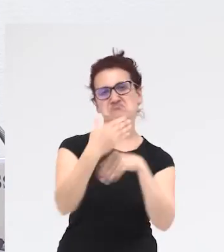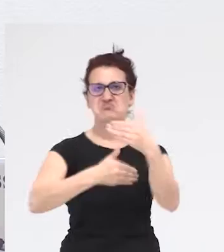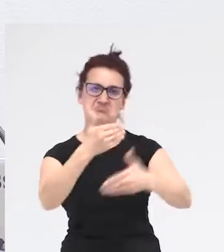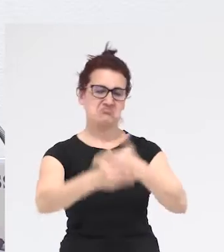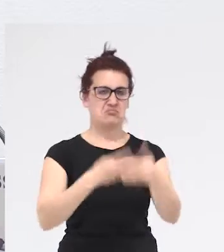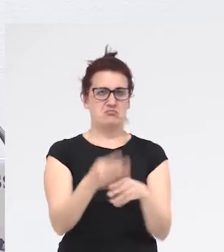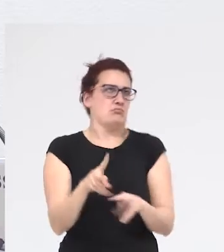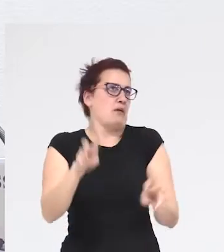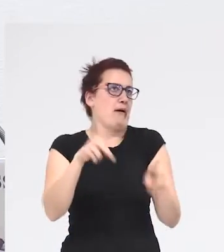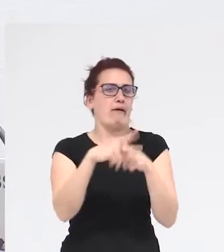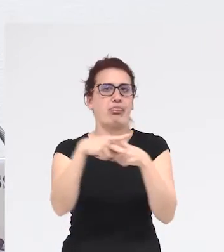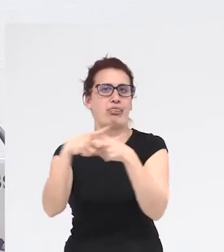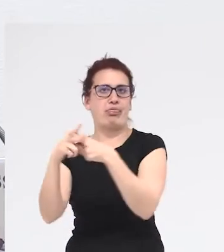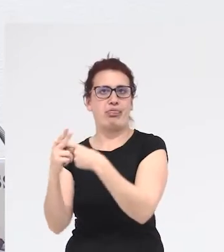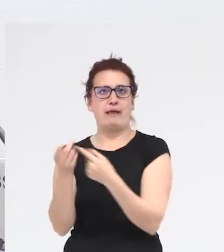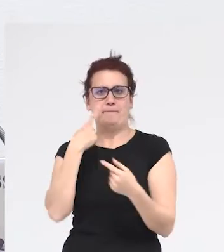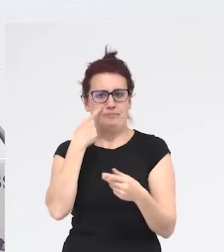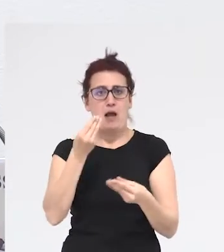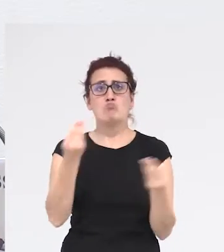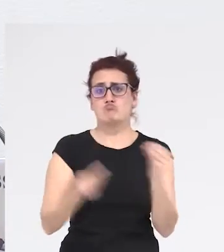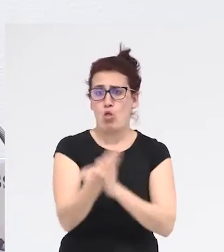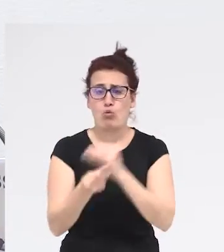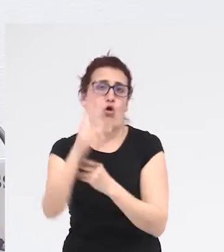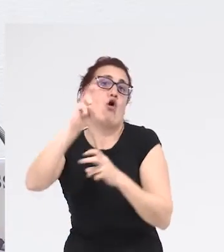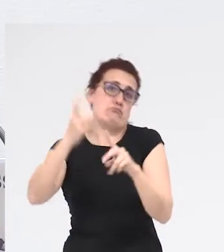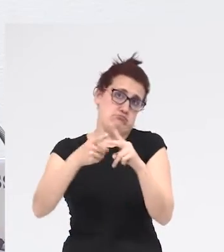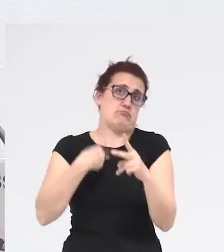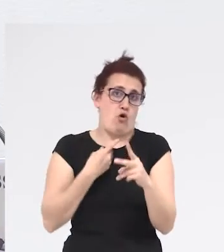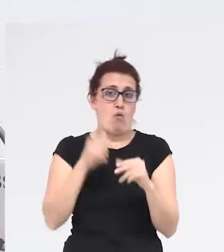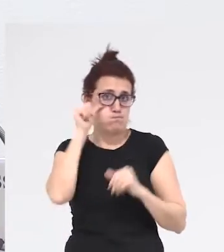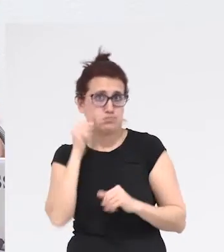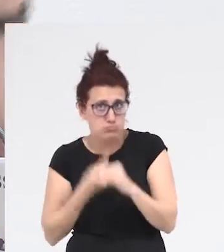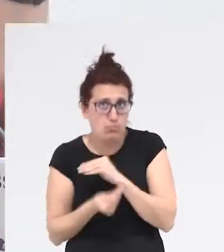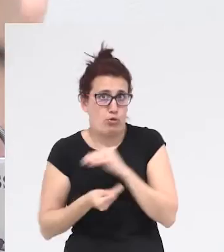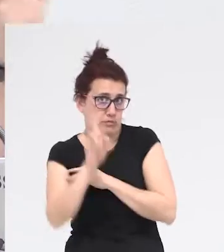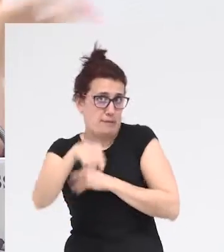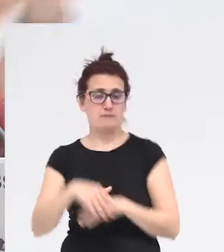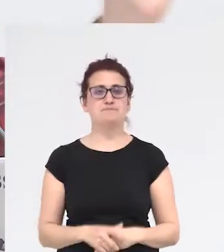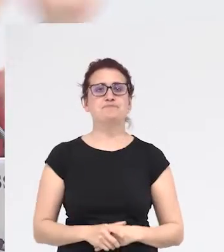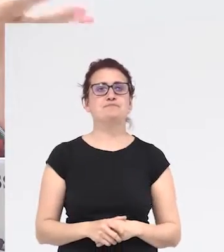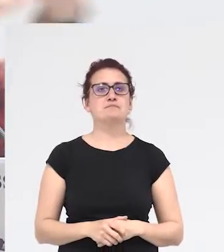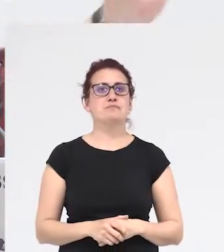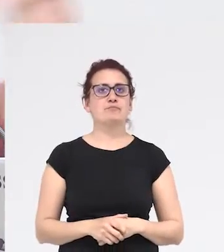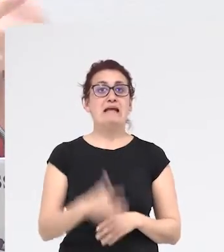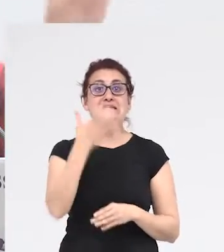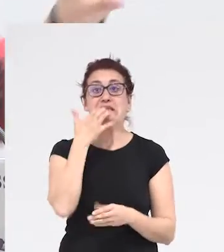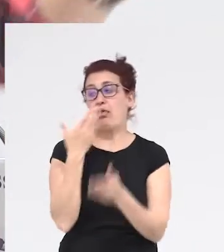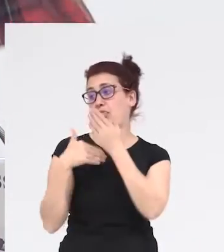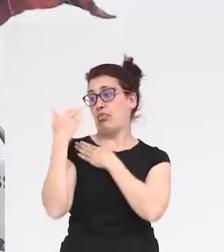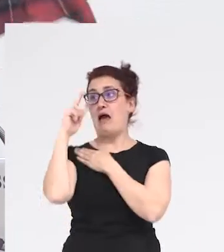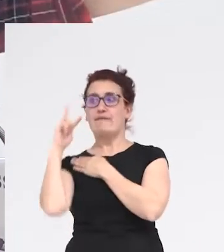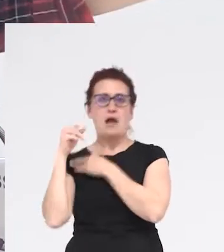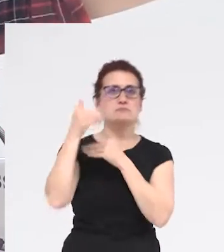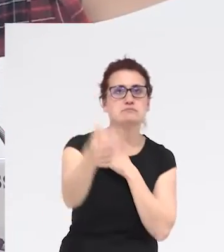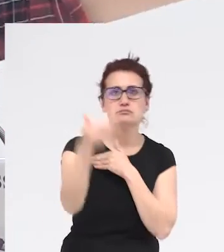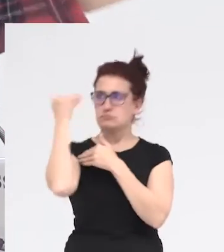sostener estas tareas de producción y reproducción. Entonces, si vamos para atrás y para adelante todo el tiempo,